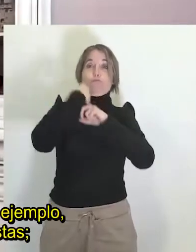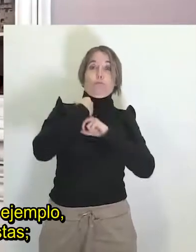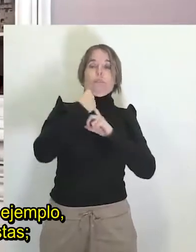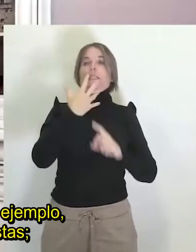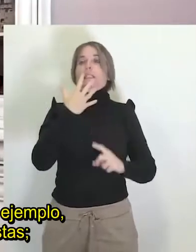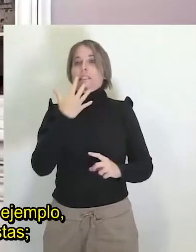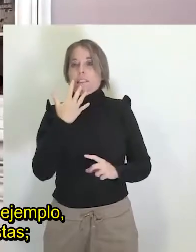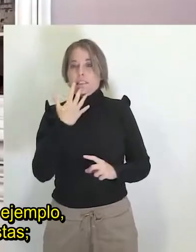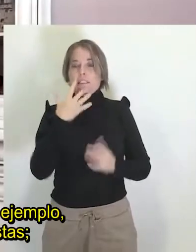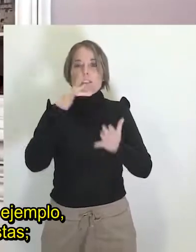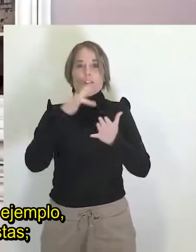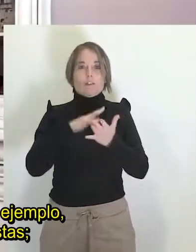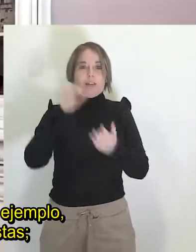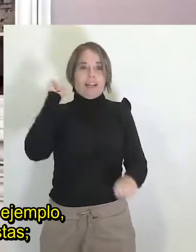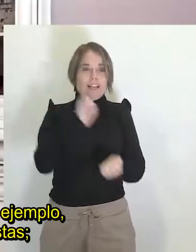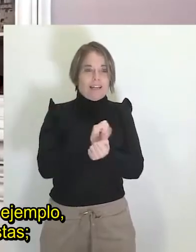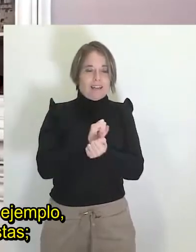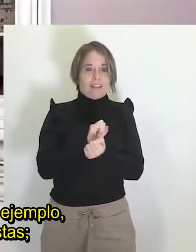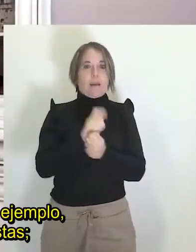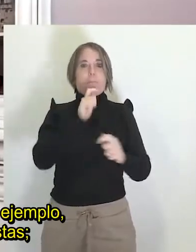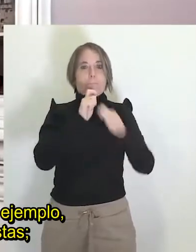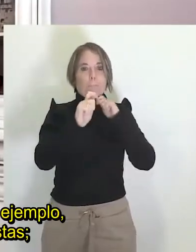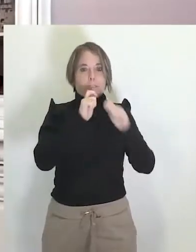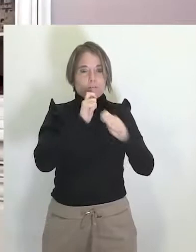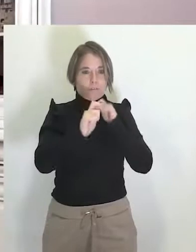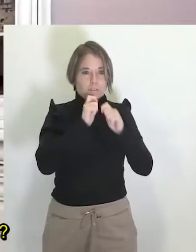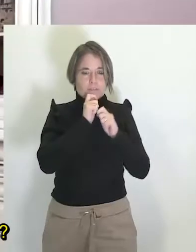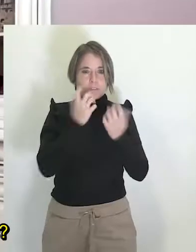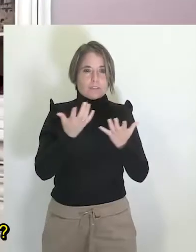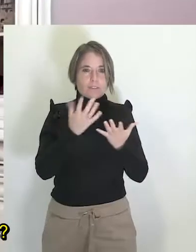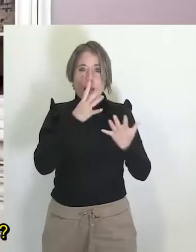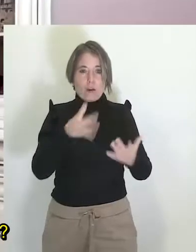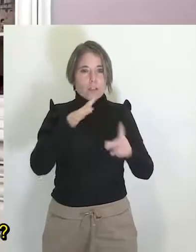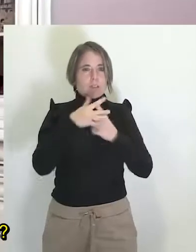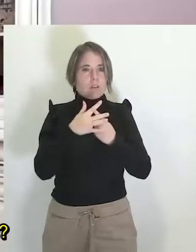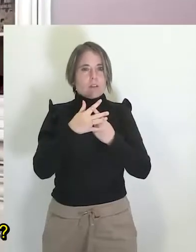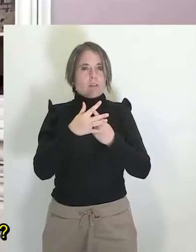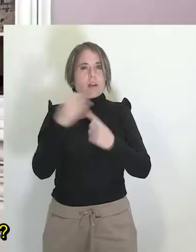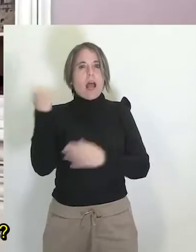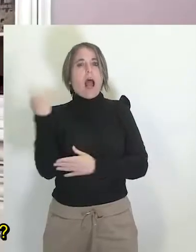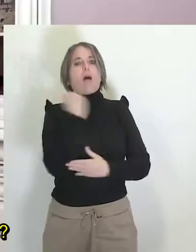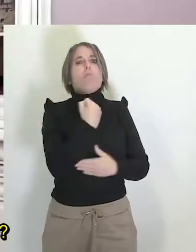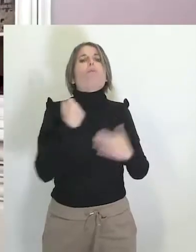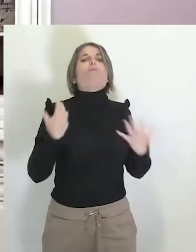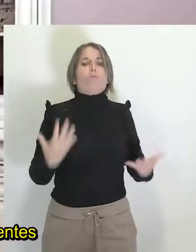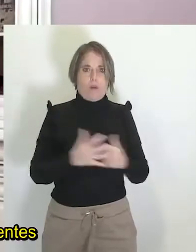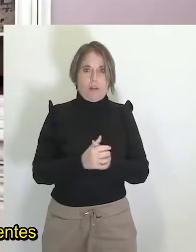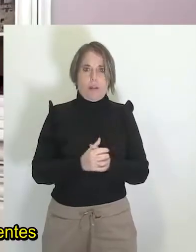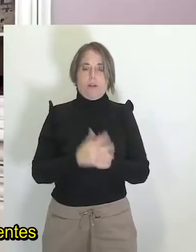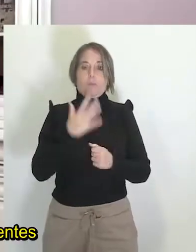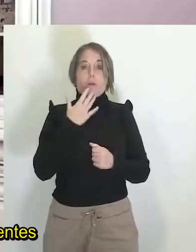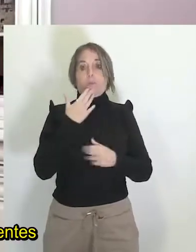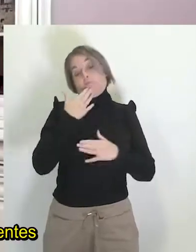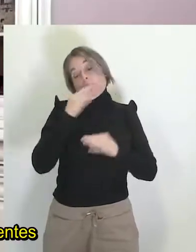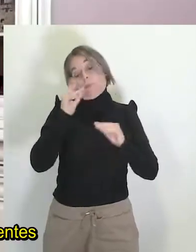decimos, ¿no?, que como mayor ejemplo el encarcelamiento de periodistas, ¿cuál es la reacción, cuál es el apoyo que tenéis por